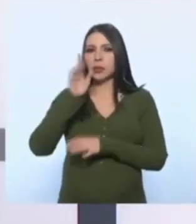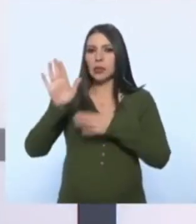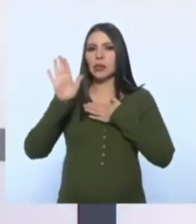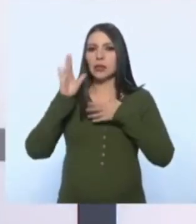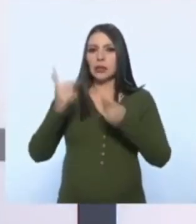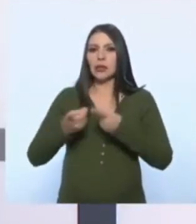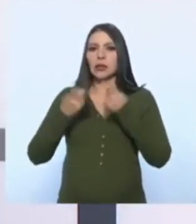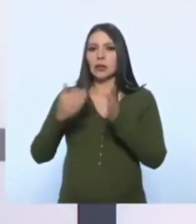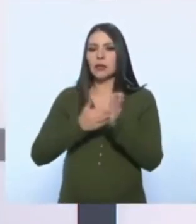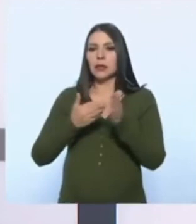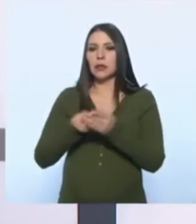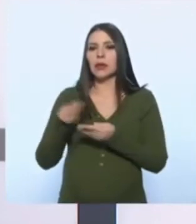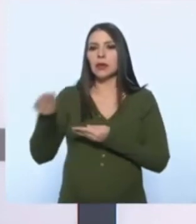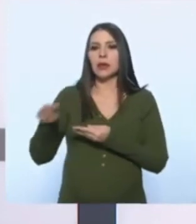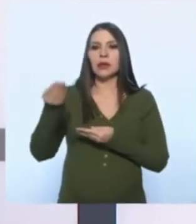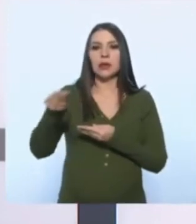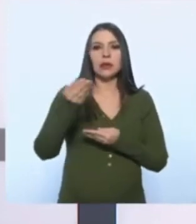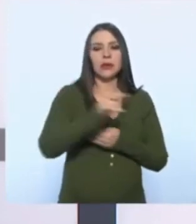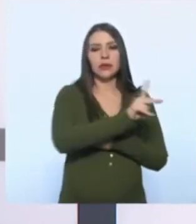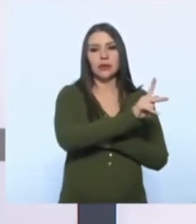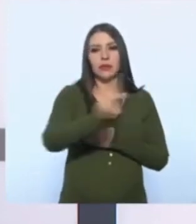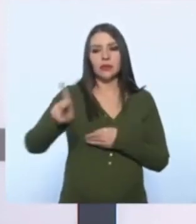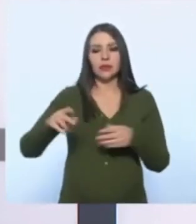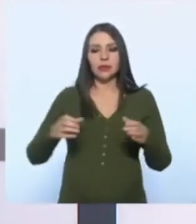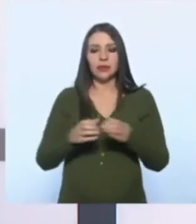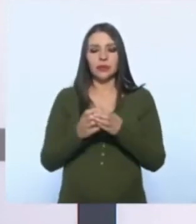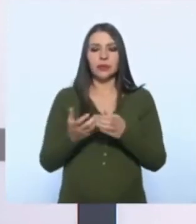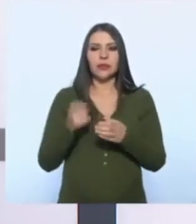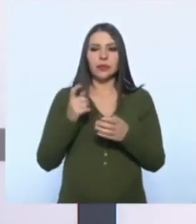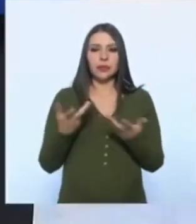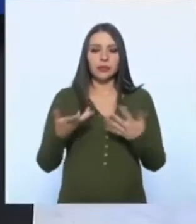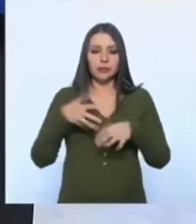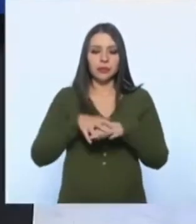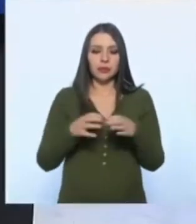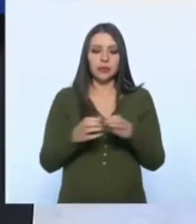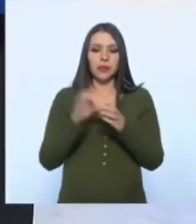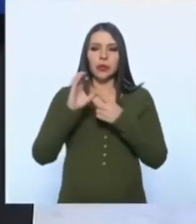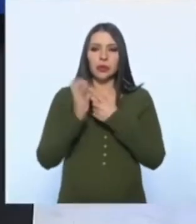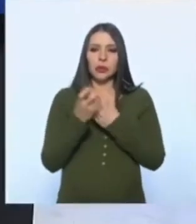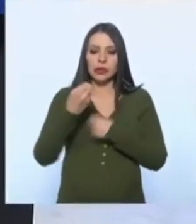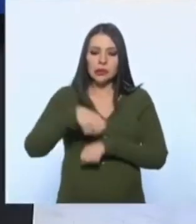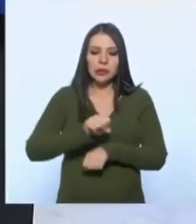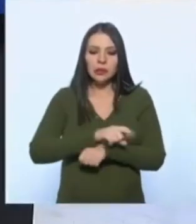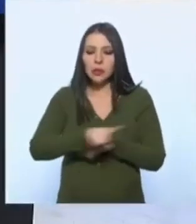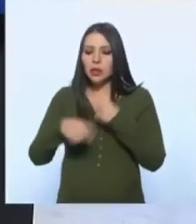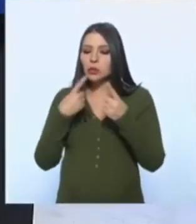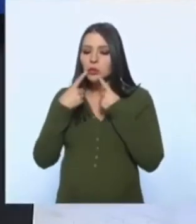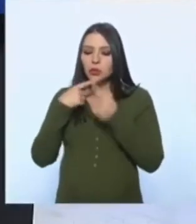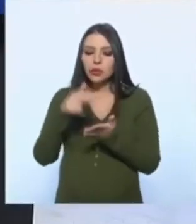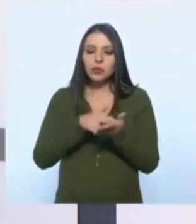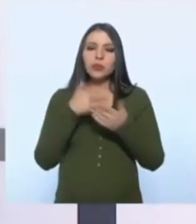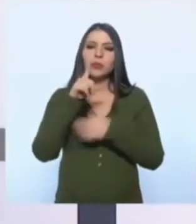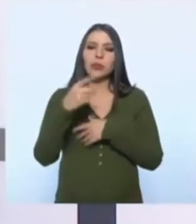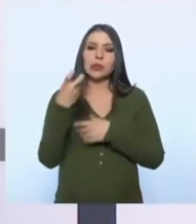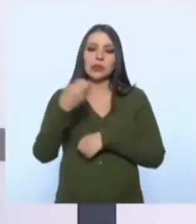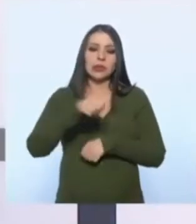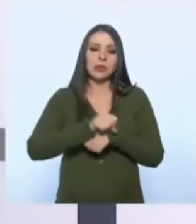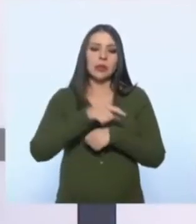todos los integrantes de la comisión para firmarlo esta semana y presentarlo en la mesa directiva ante el Pleno para